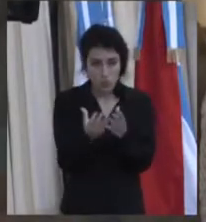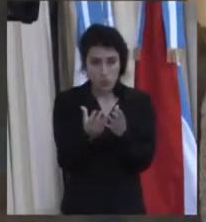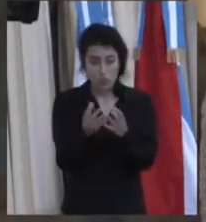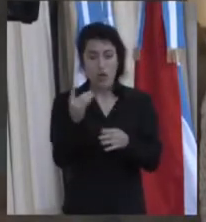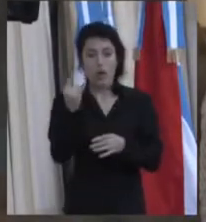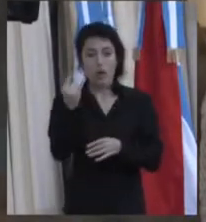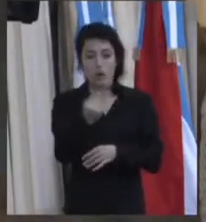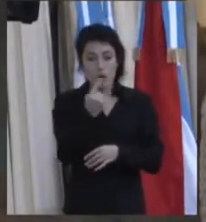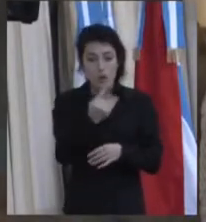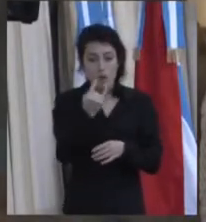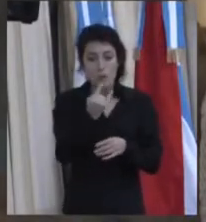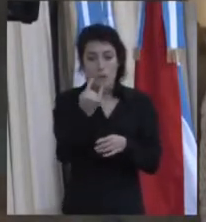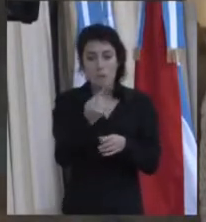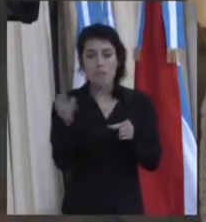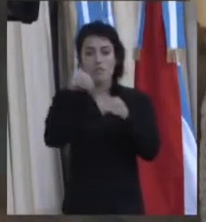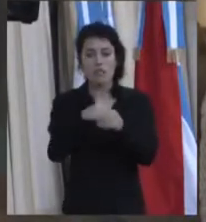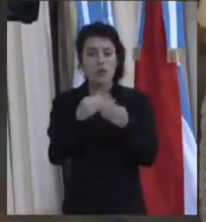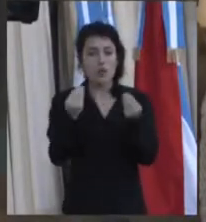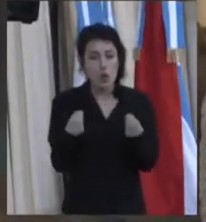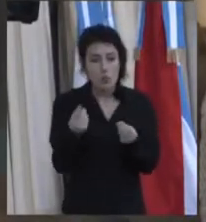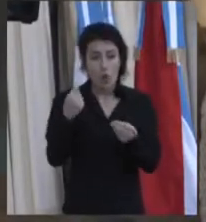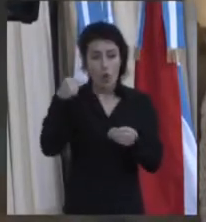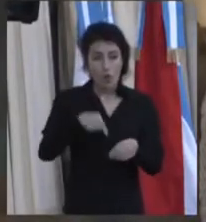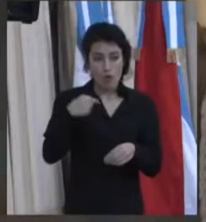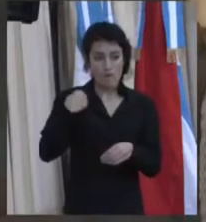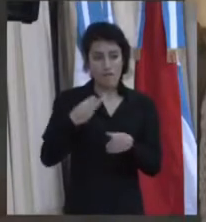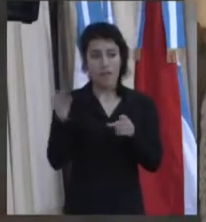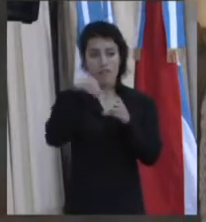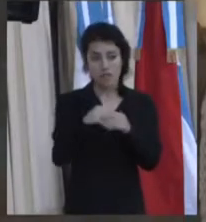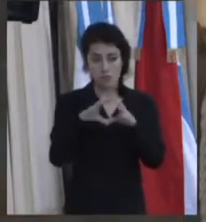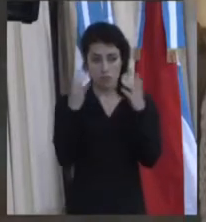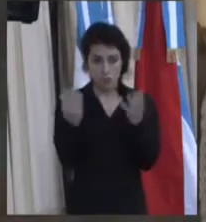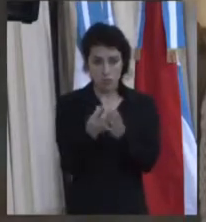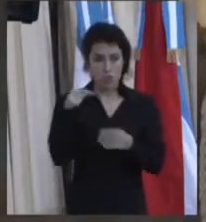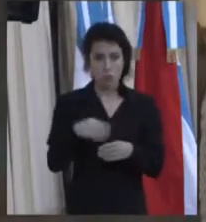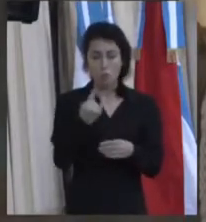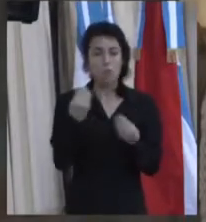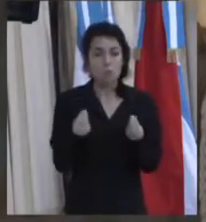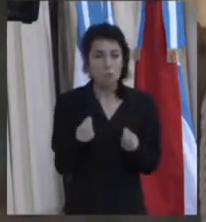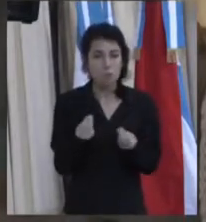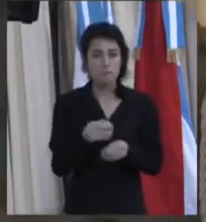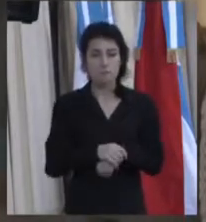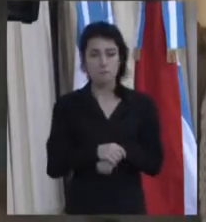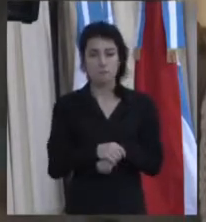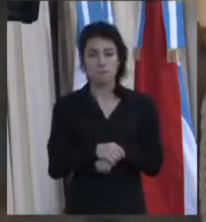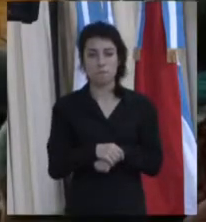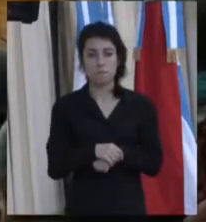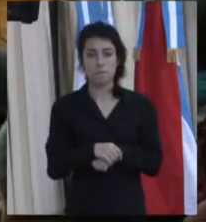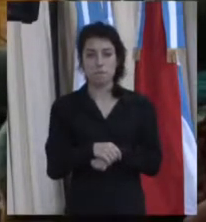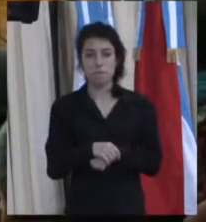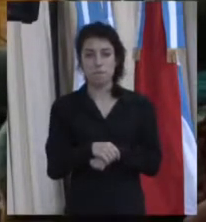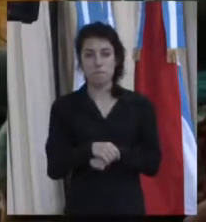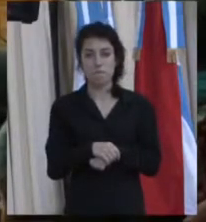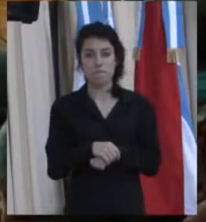de la Universidad Argentina en el mundo en el que estamos viviendo hoy día.